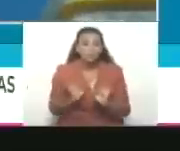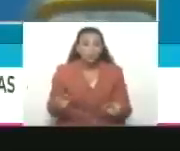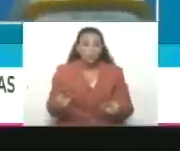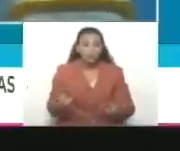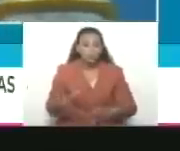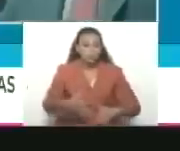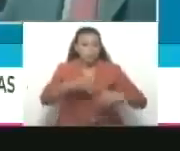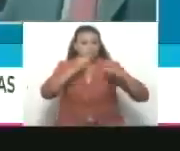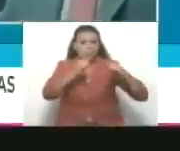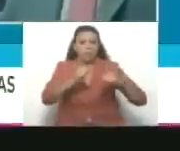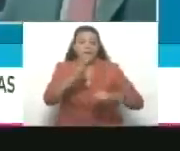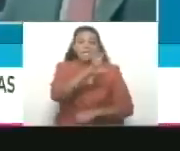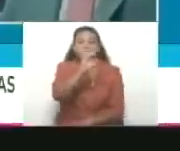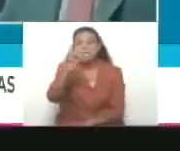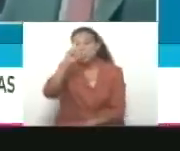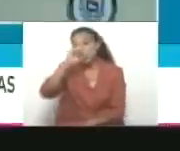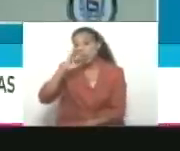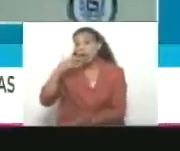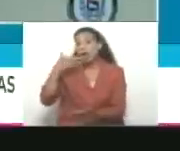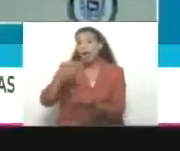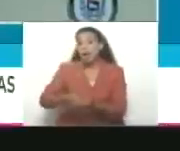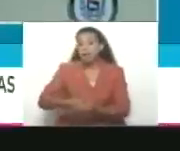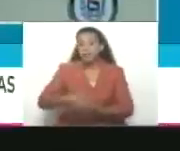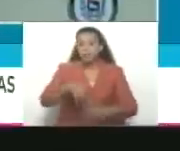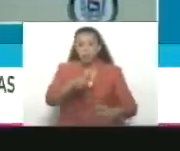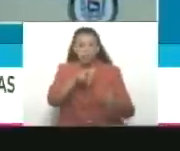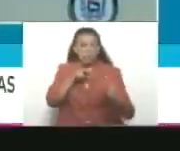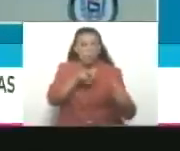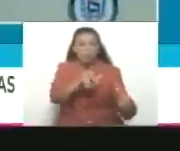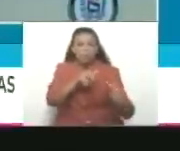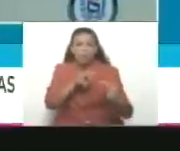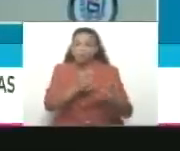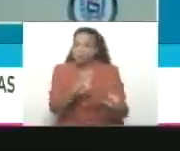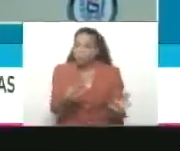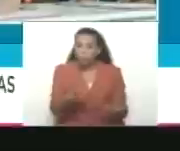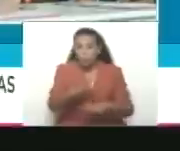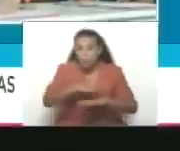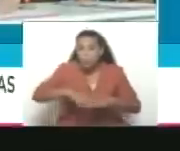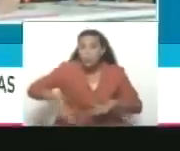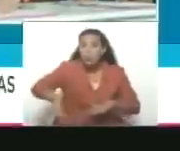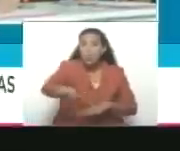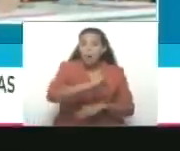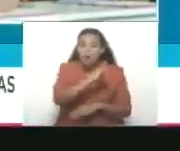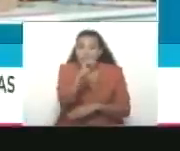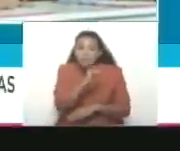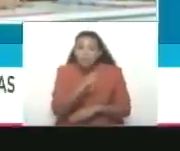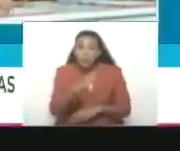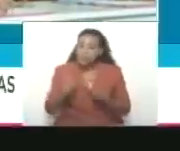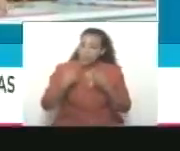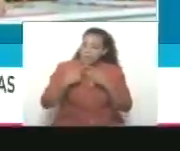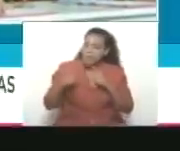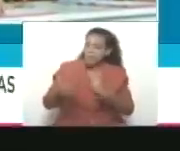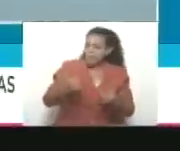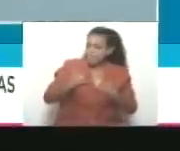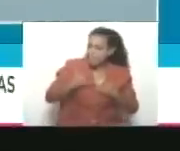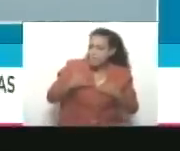imperios durante 500 años ahora es una zona que tiene que propender a la liberación a la independencia